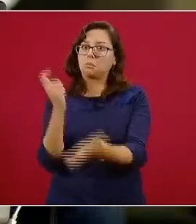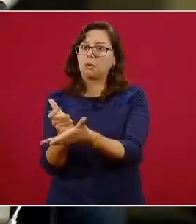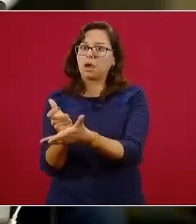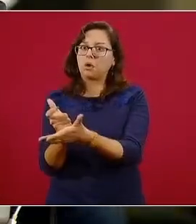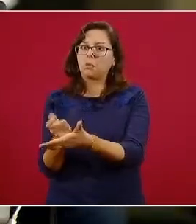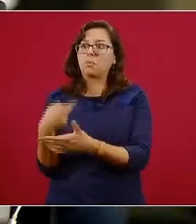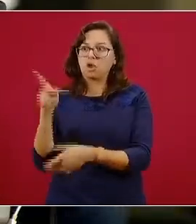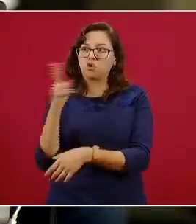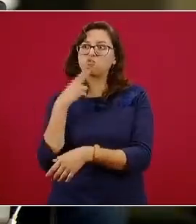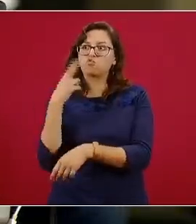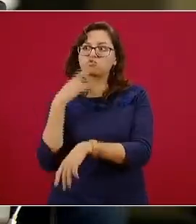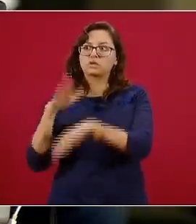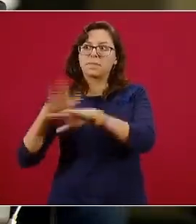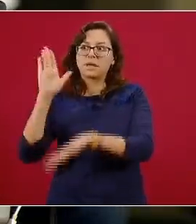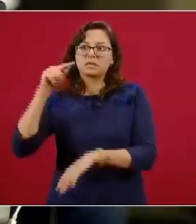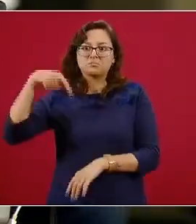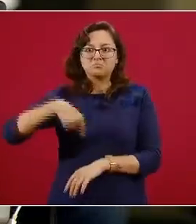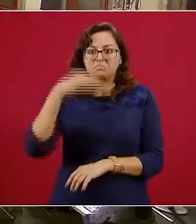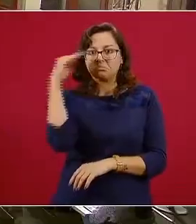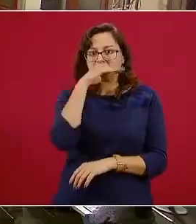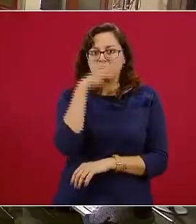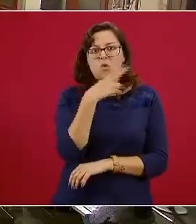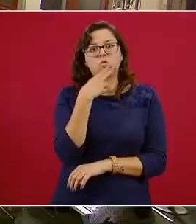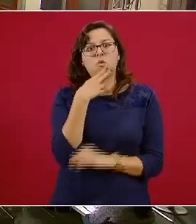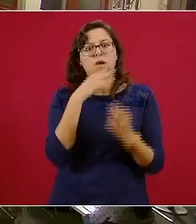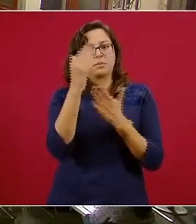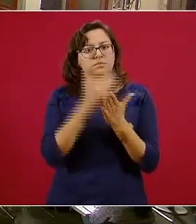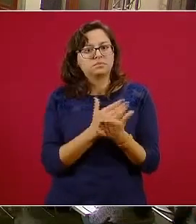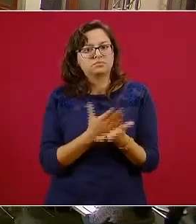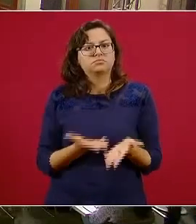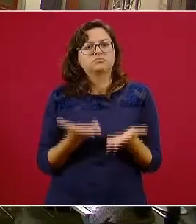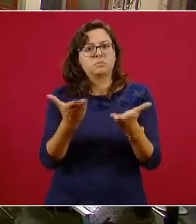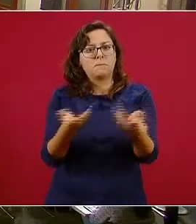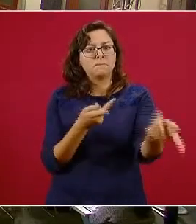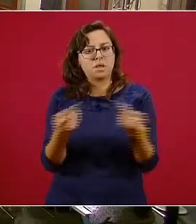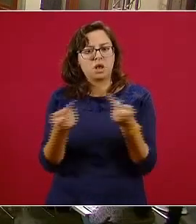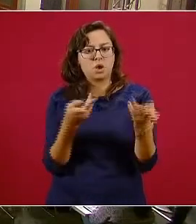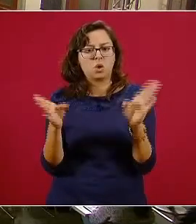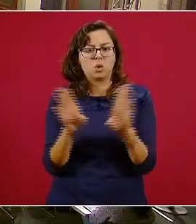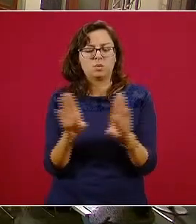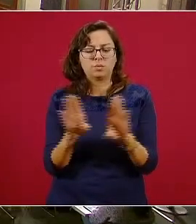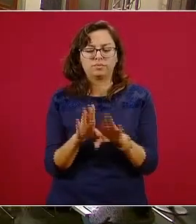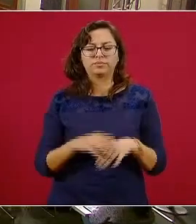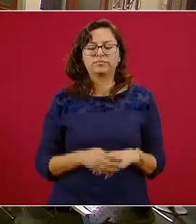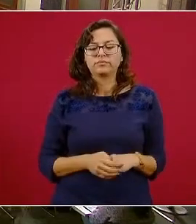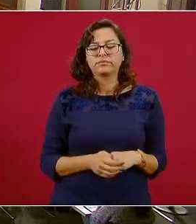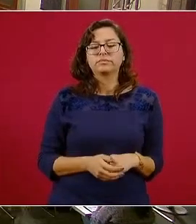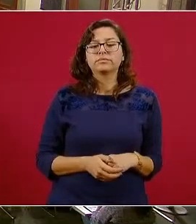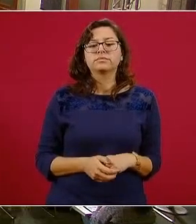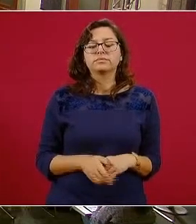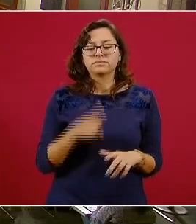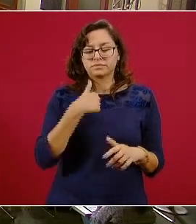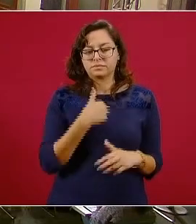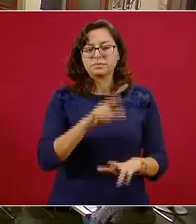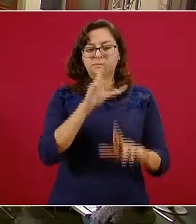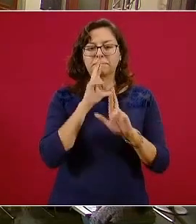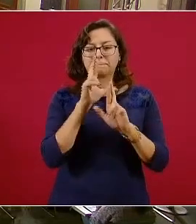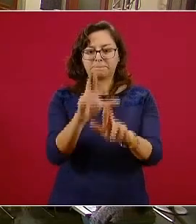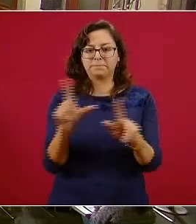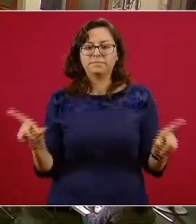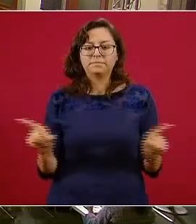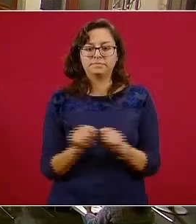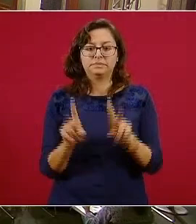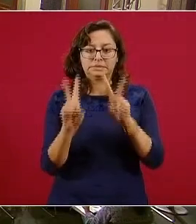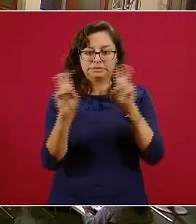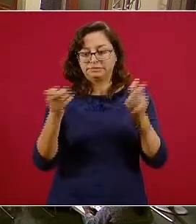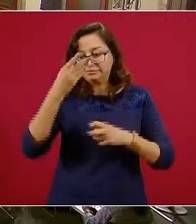me gustaría saber qué planean hacer al respecto. Gracias. Muchas gracias, Liliana. Contesto brevemente lo de la vacuna